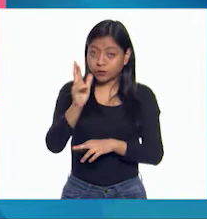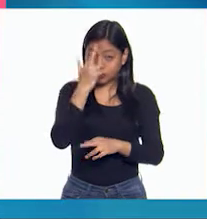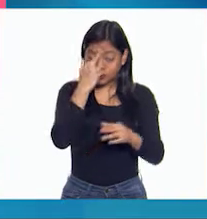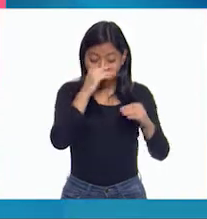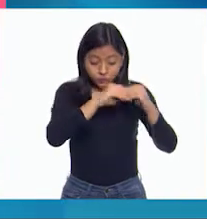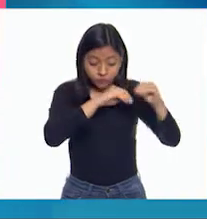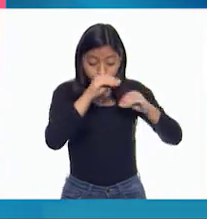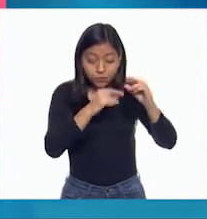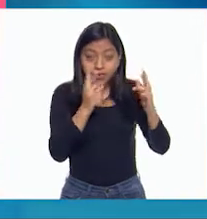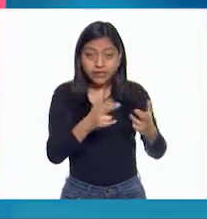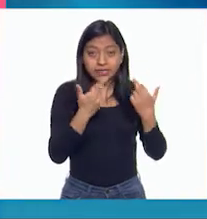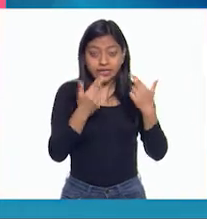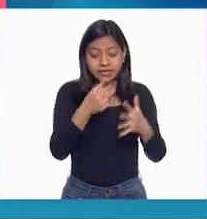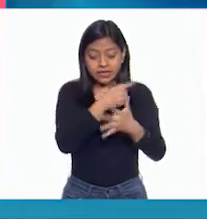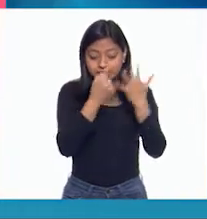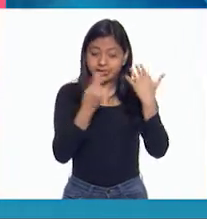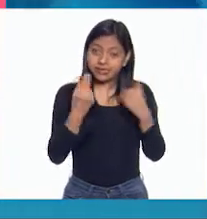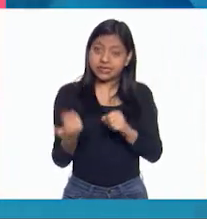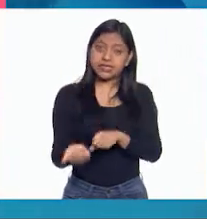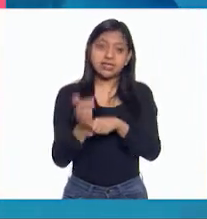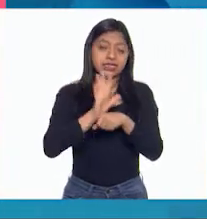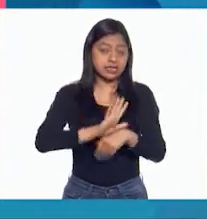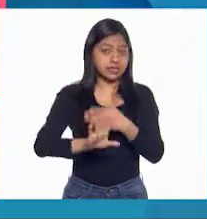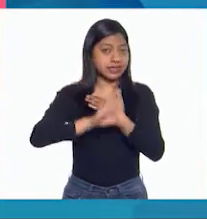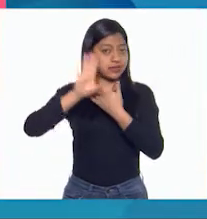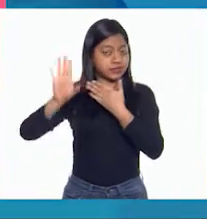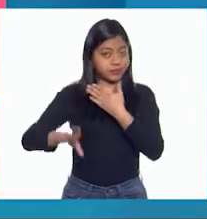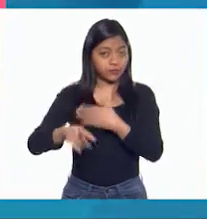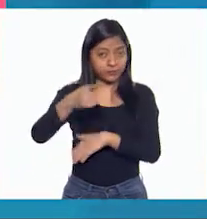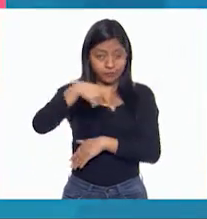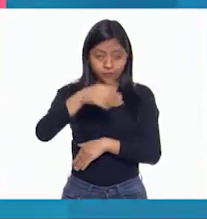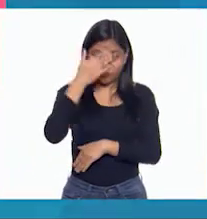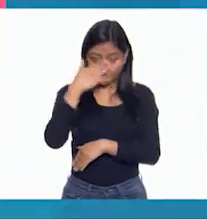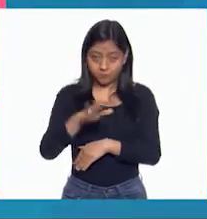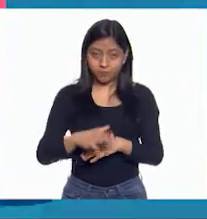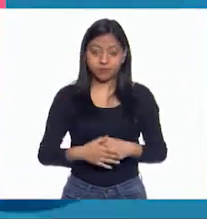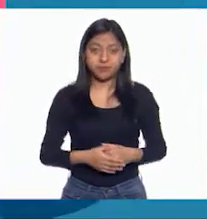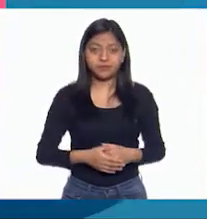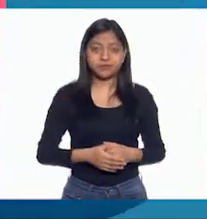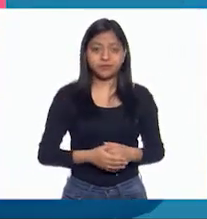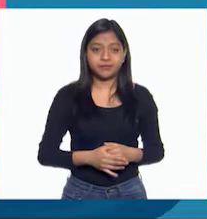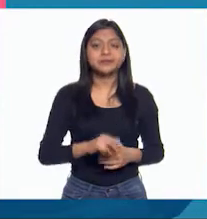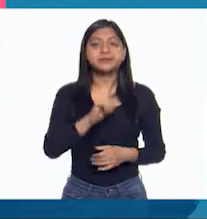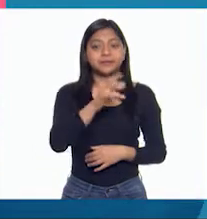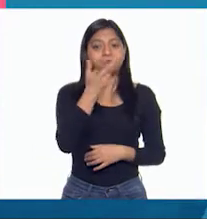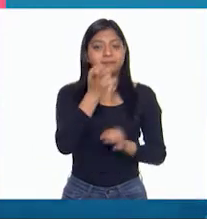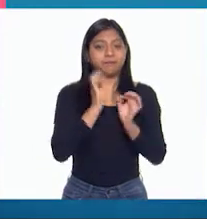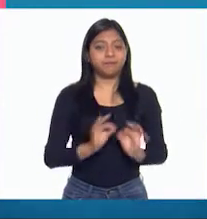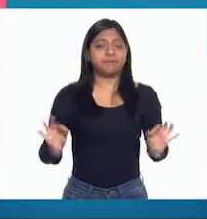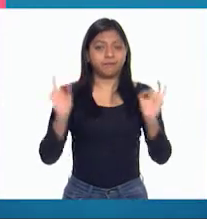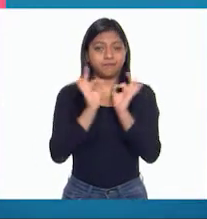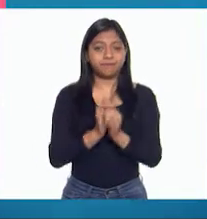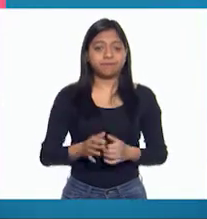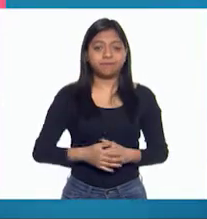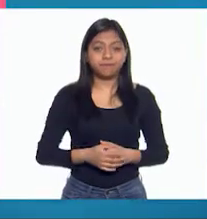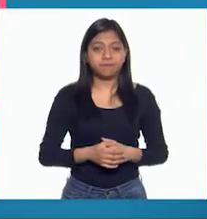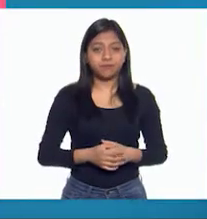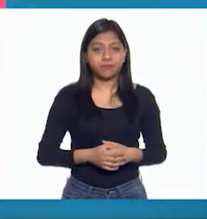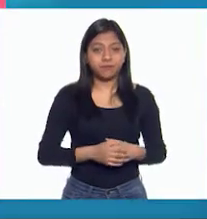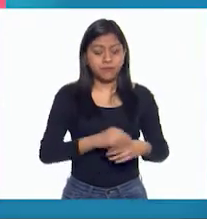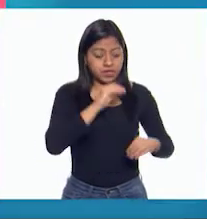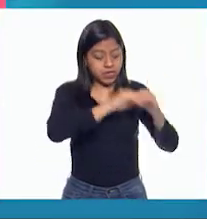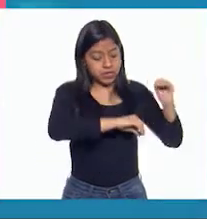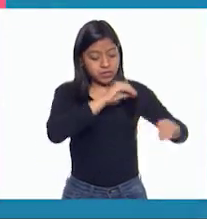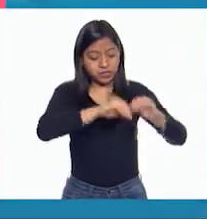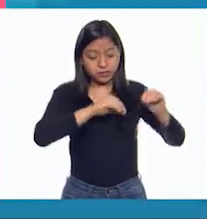tomando en cuenta todas las medidas sanitarias para cuidarnos todos del COVID-19. Eso es muy importante. ¿Para cuántos recuerdos